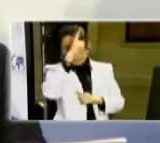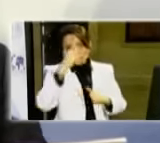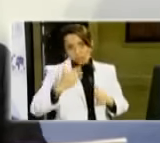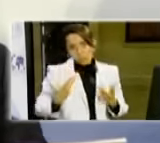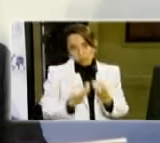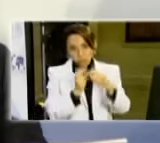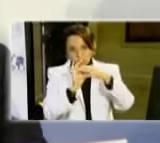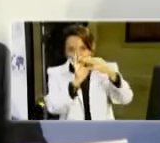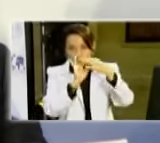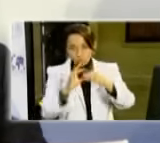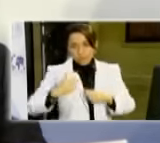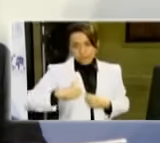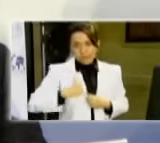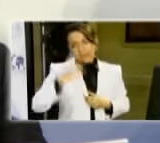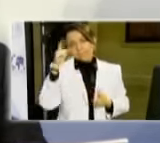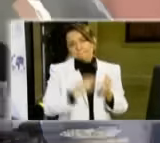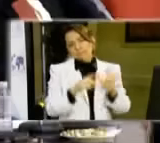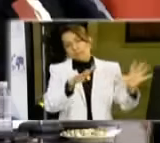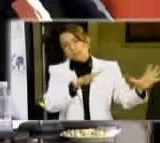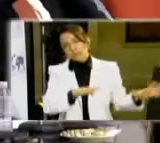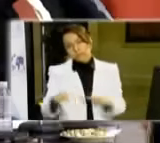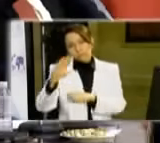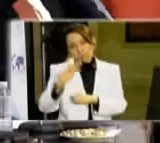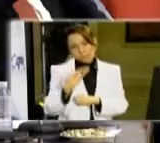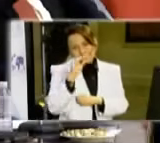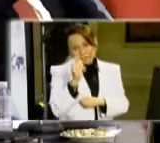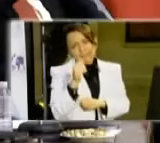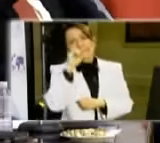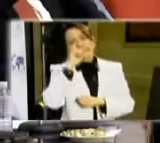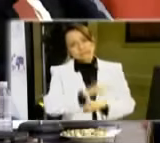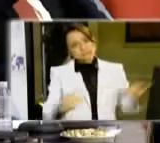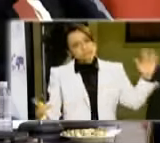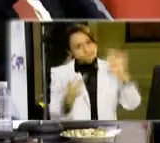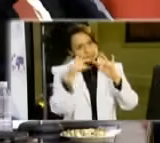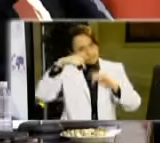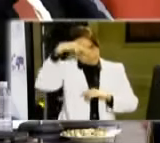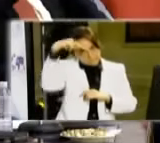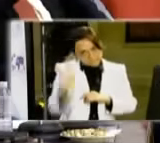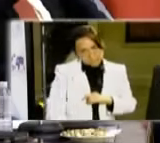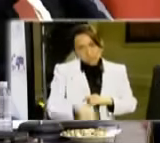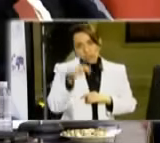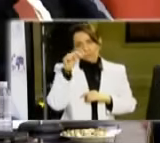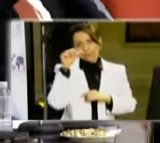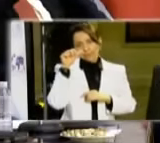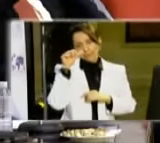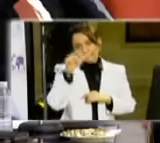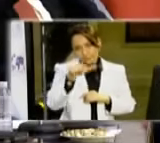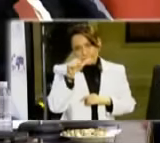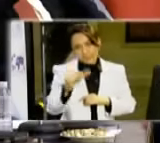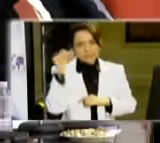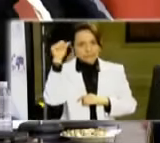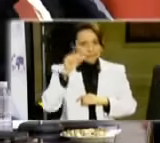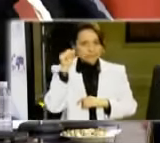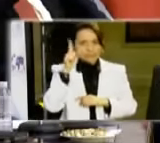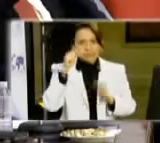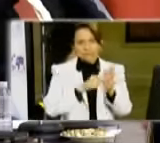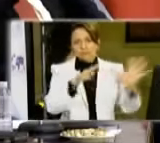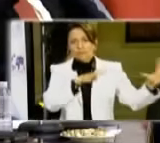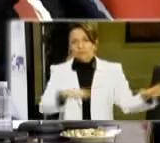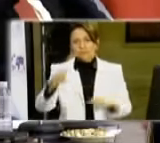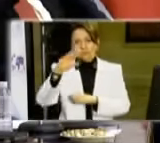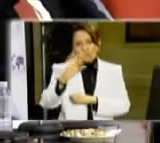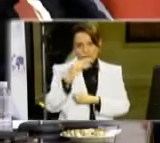de 1996, y con México, el 17 de abril de 1998. Y